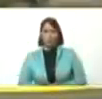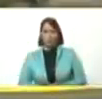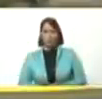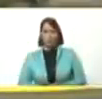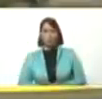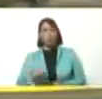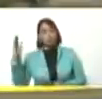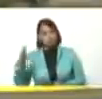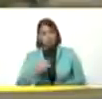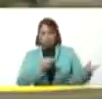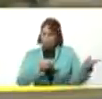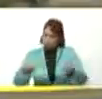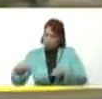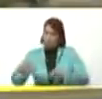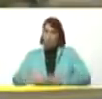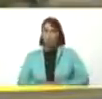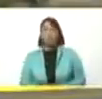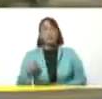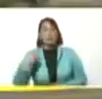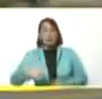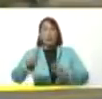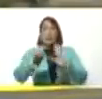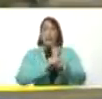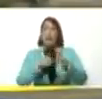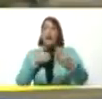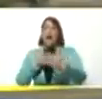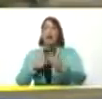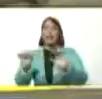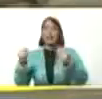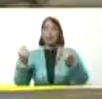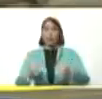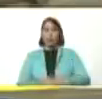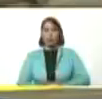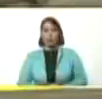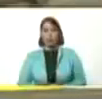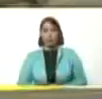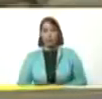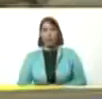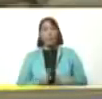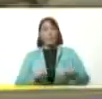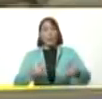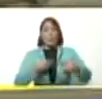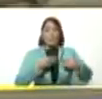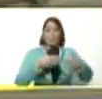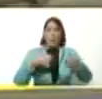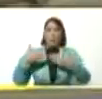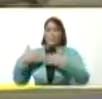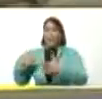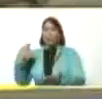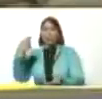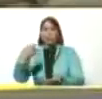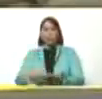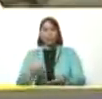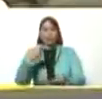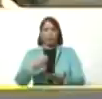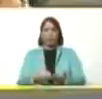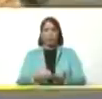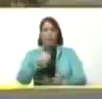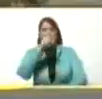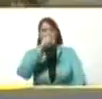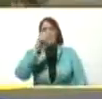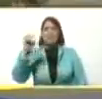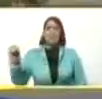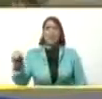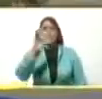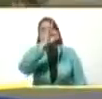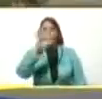los inversionistas. Tenemos la ley antibloqueo para garantizar la inversión al